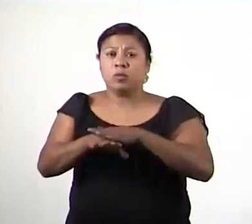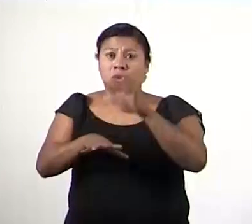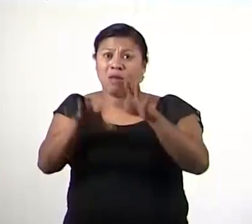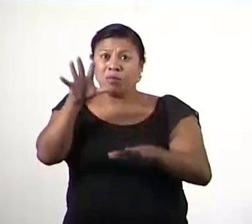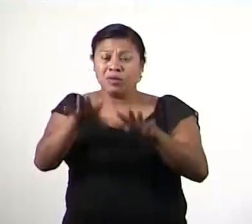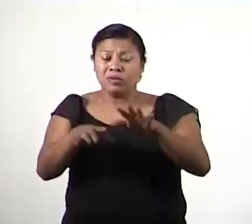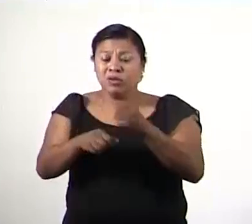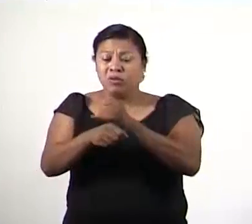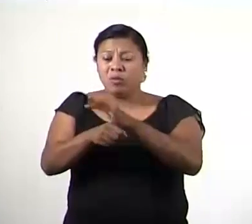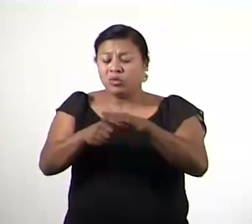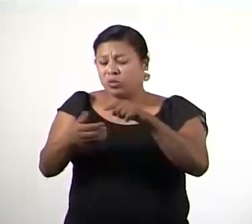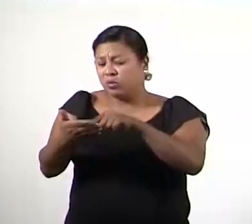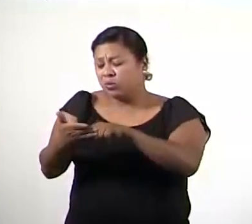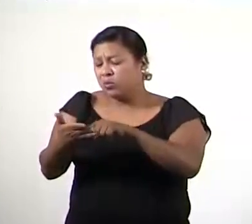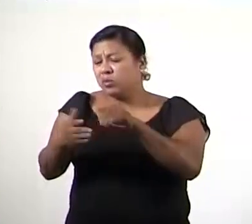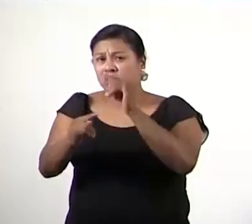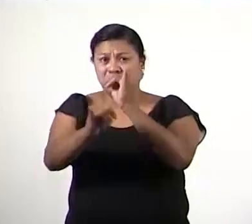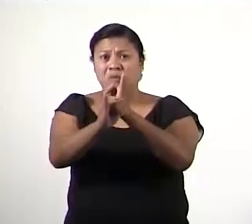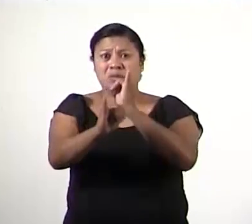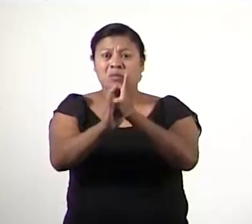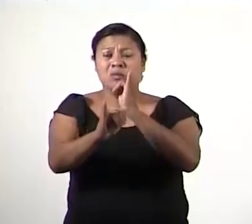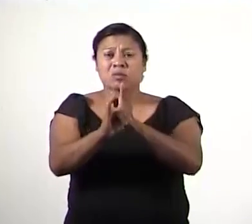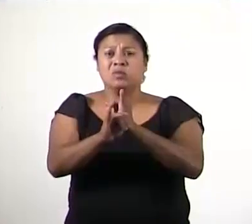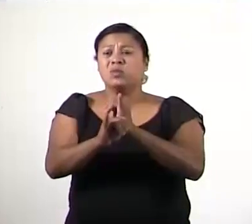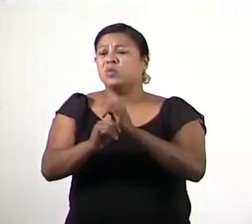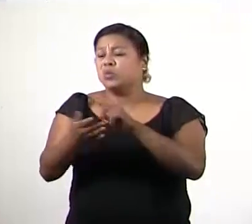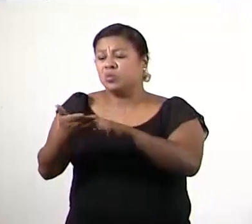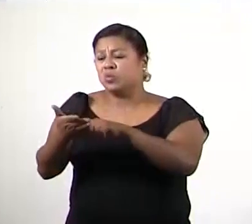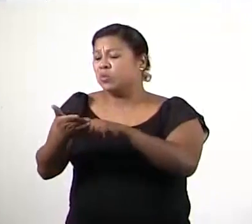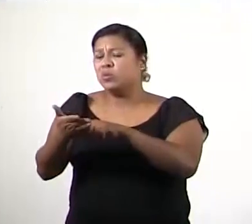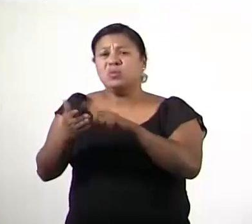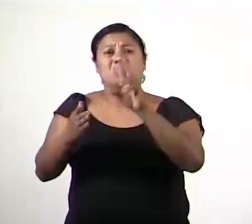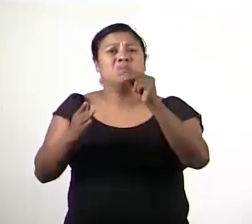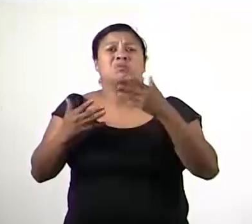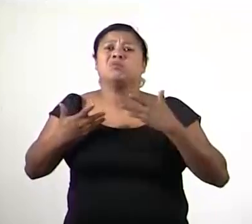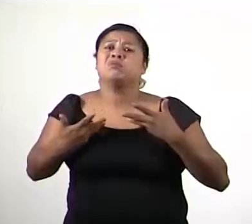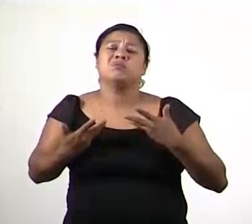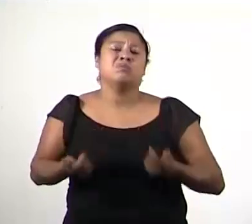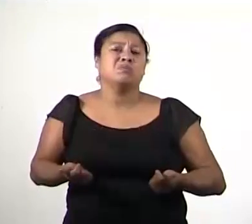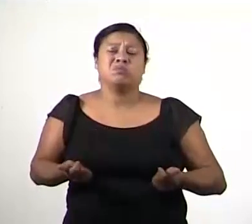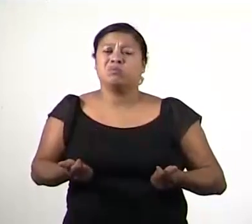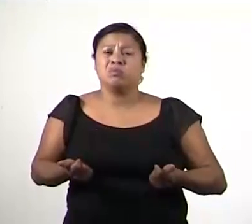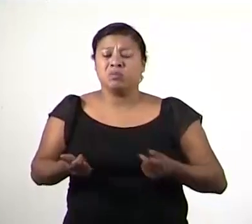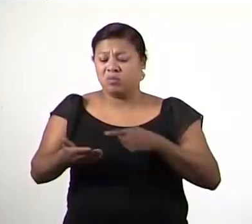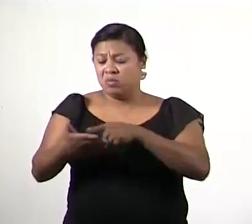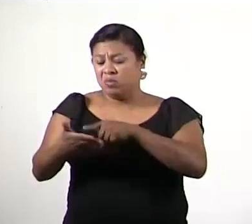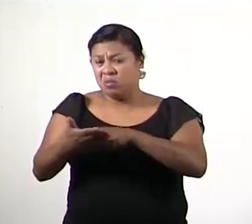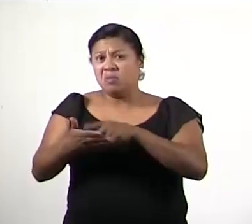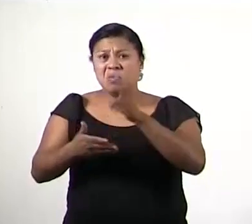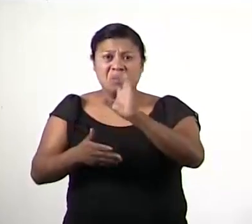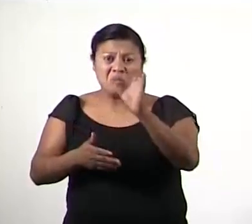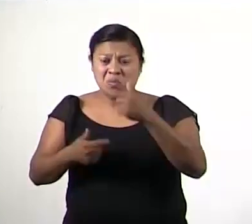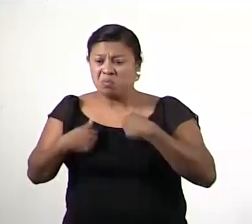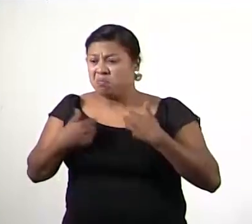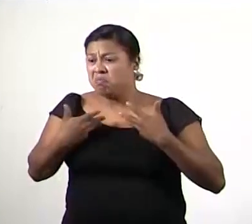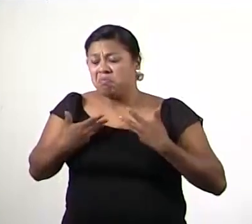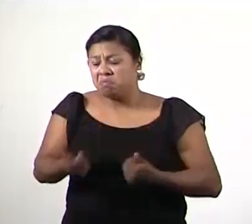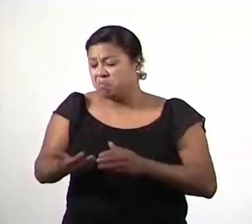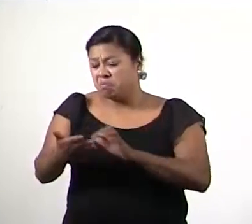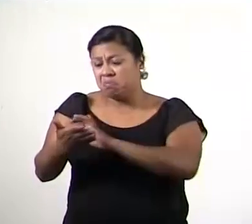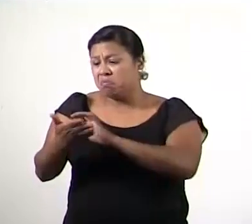la información que encontramos en internet no tiene un sustento. Y este sustento, cuando